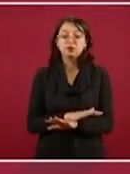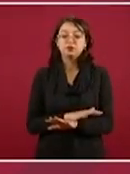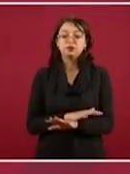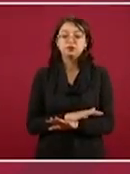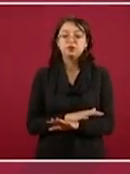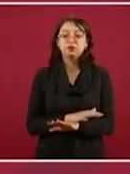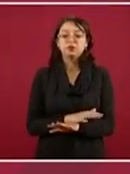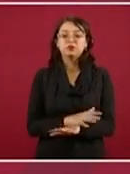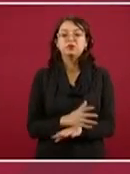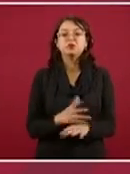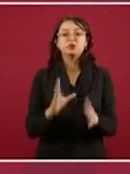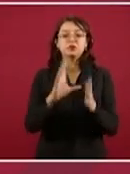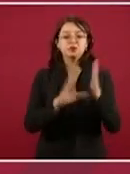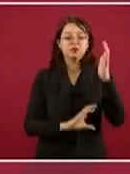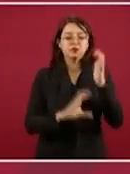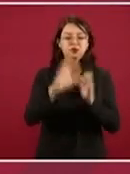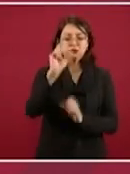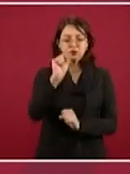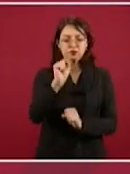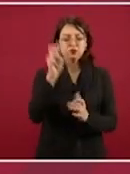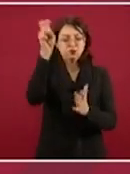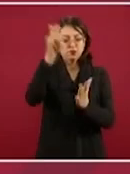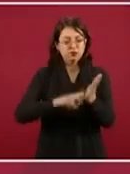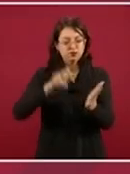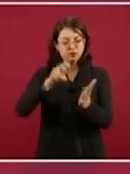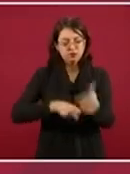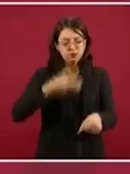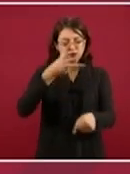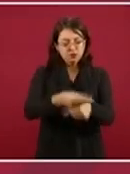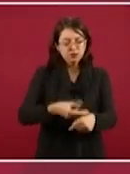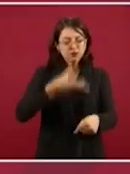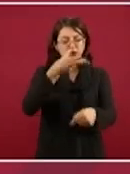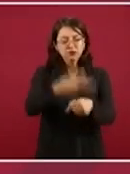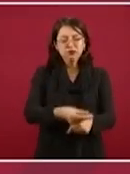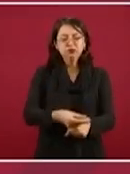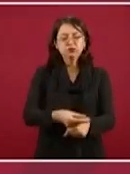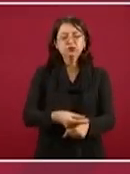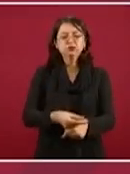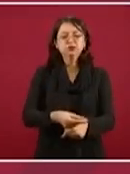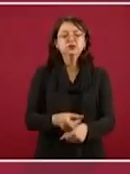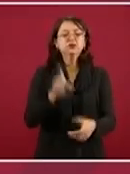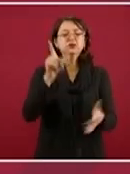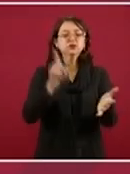o en la Constitución reformada de